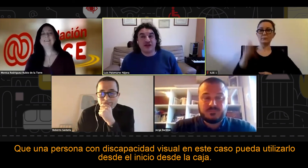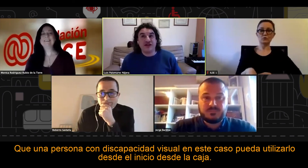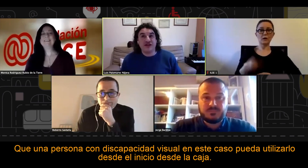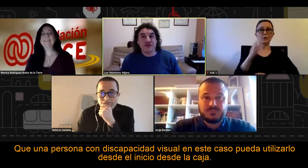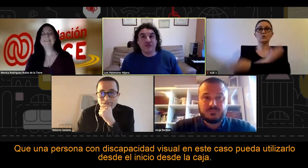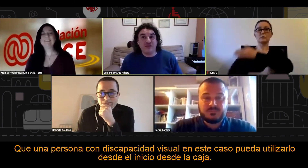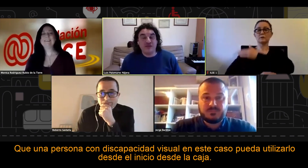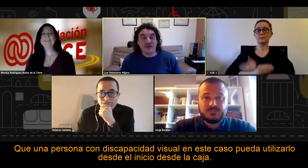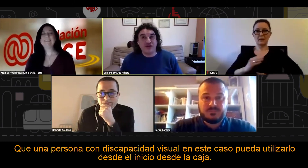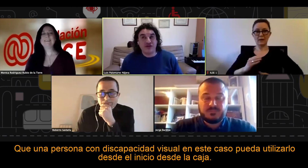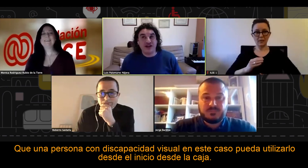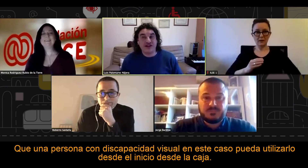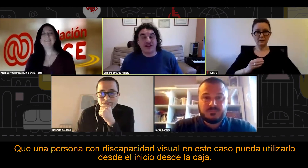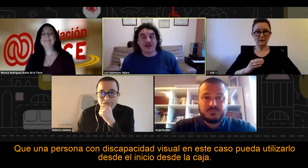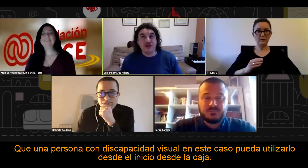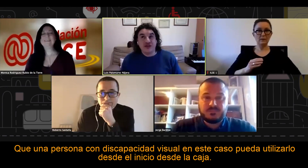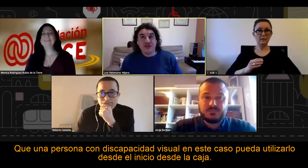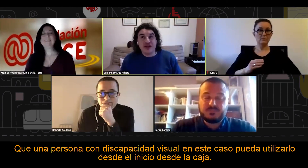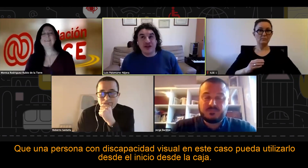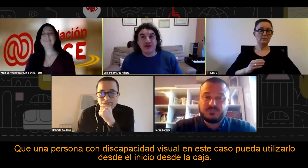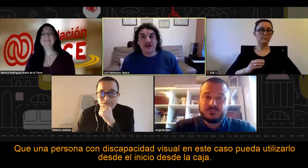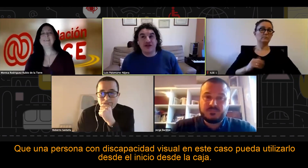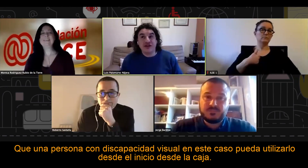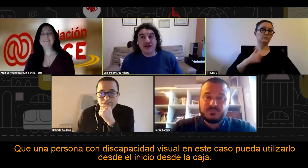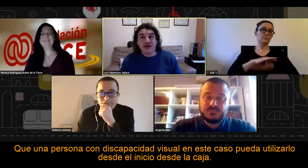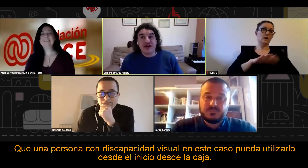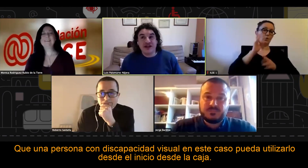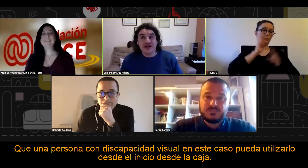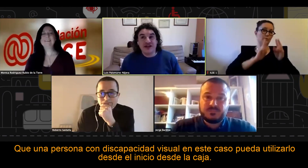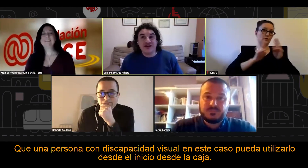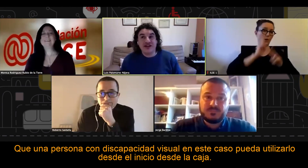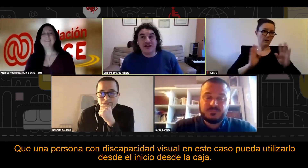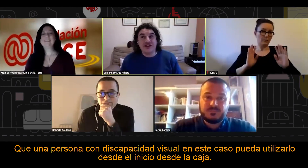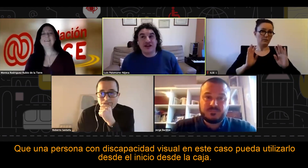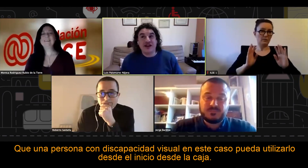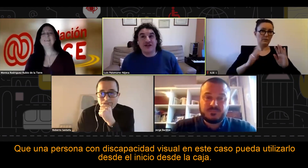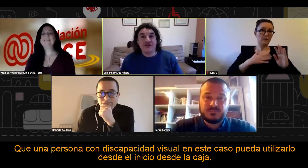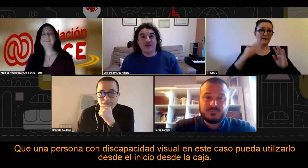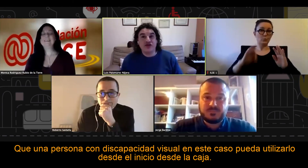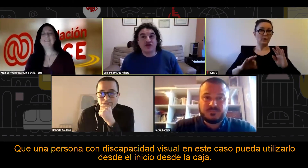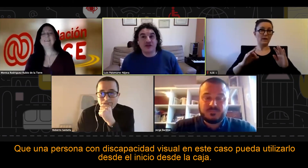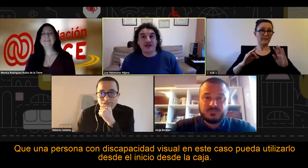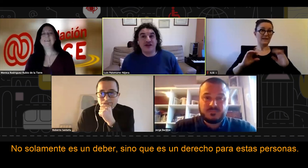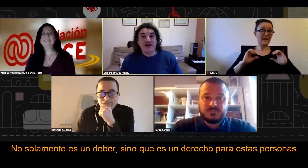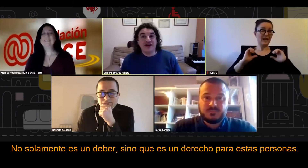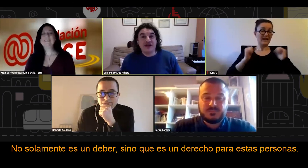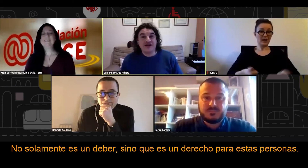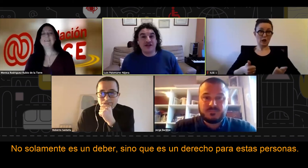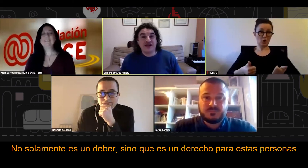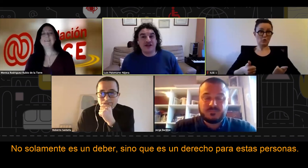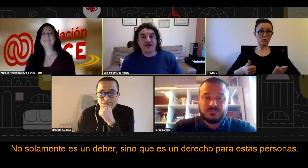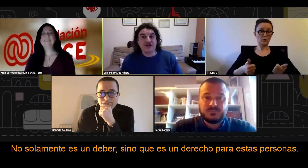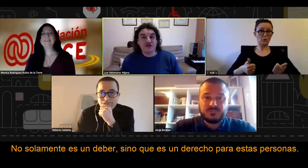discapacidad visual, en este caso, pueda utilizarlo desde el inicio, desde la caja. No solamente